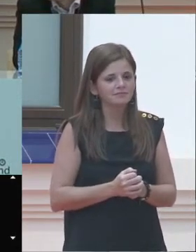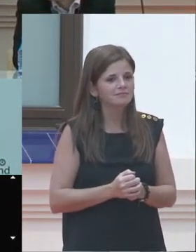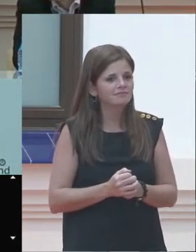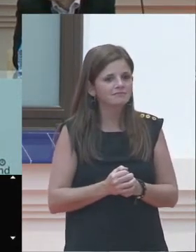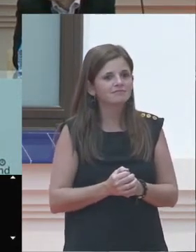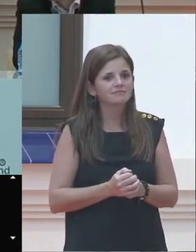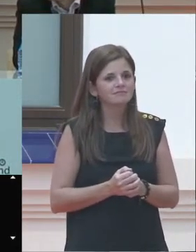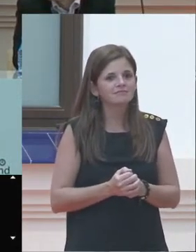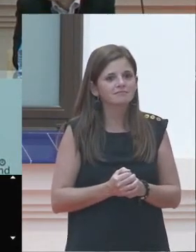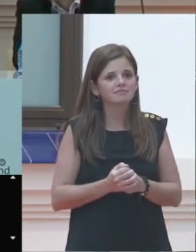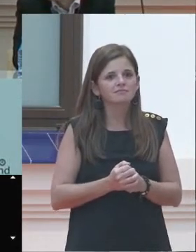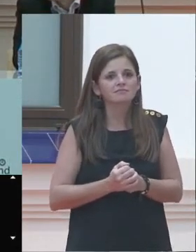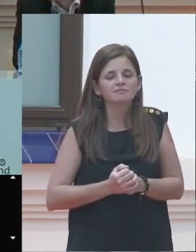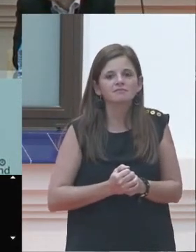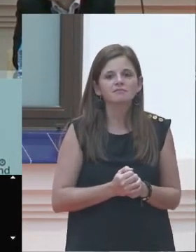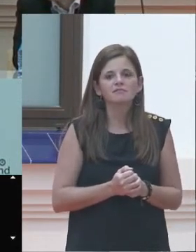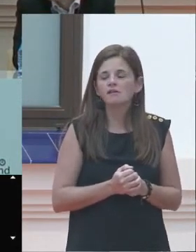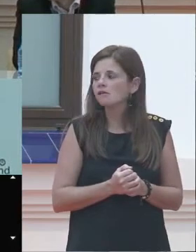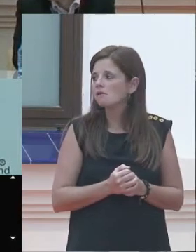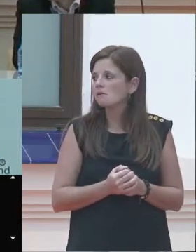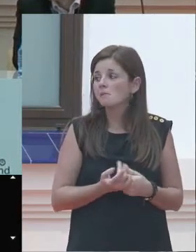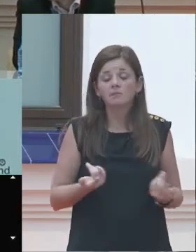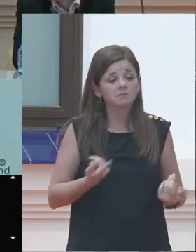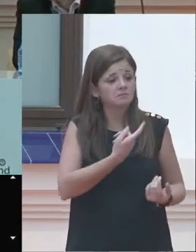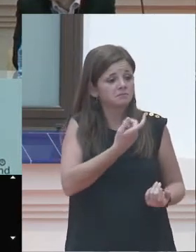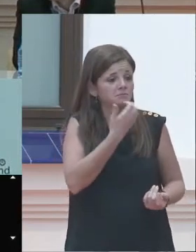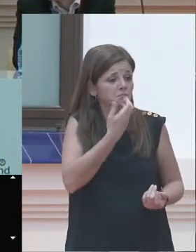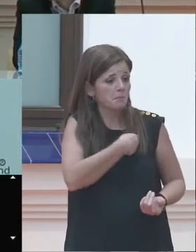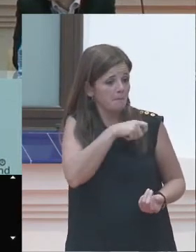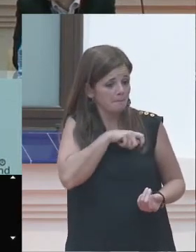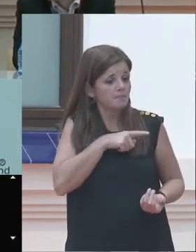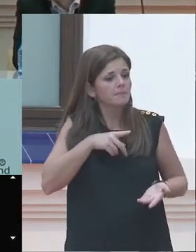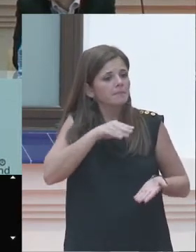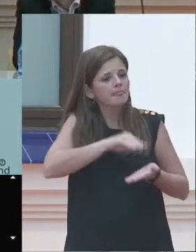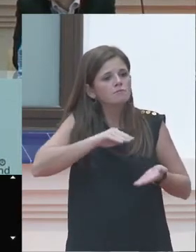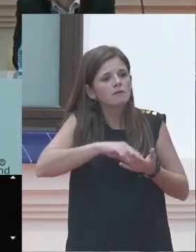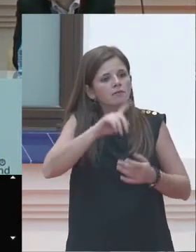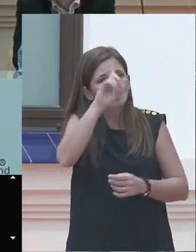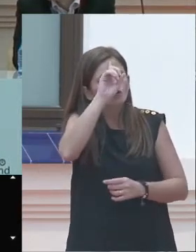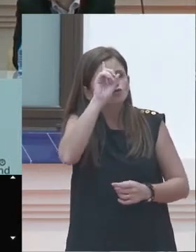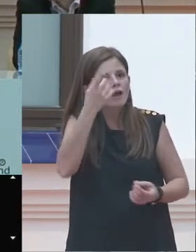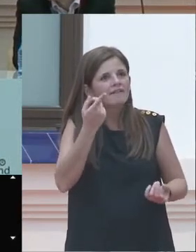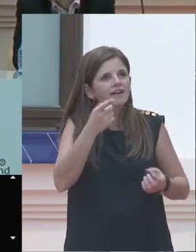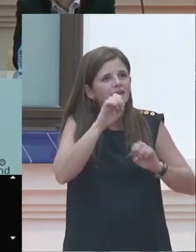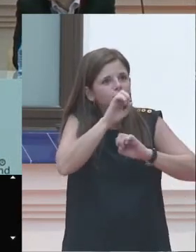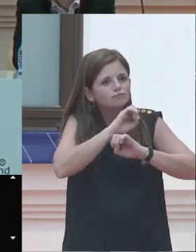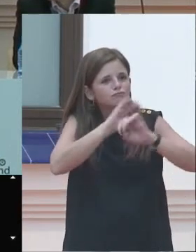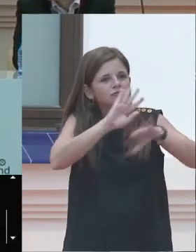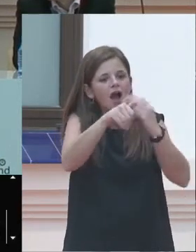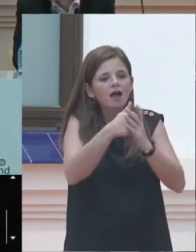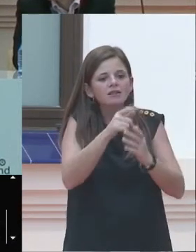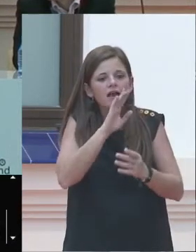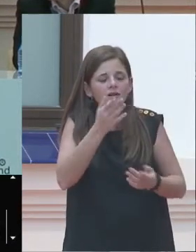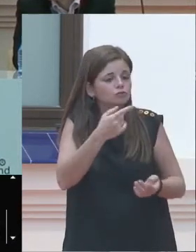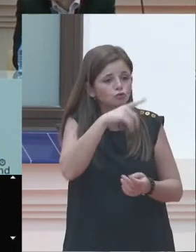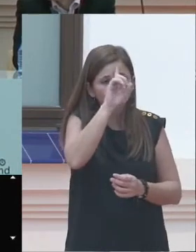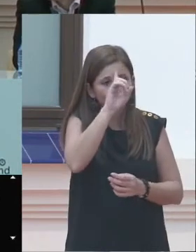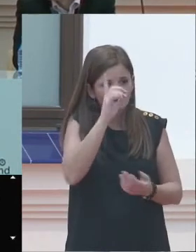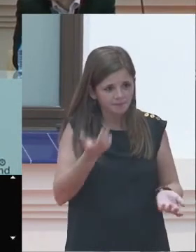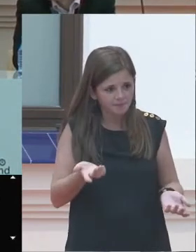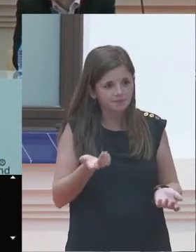ubicados en España o más allá de España, y muchas veces no somos conscientes de la implicación que esto tiene, ¿no? Todos estos servicios pues,